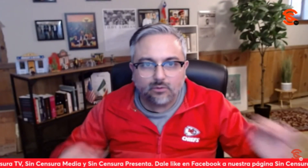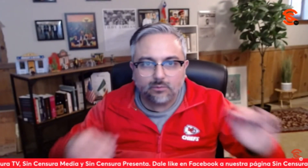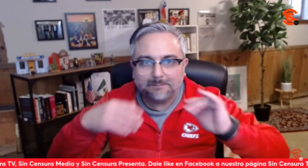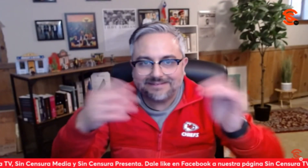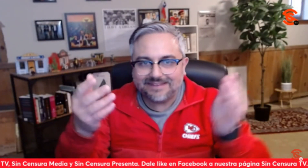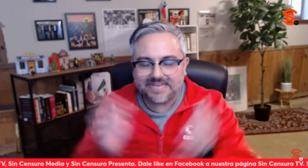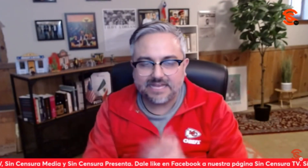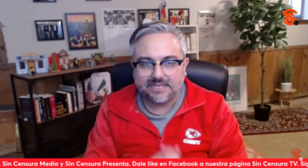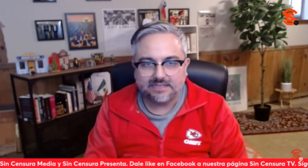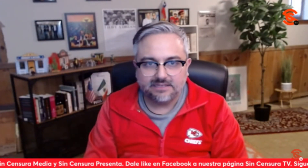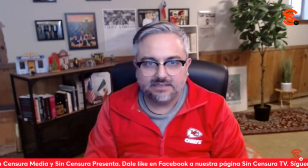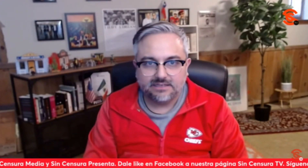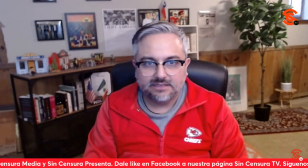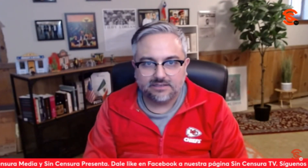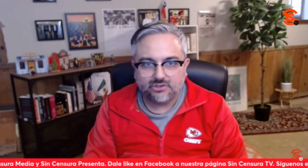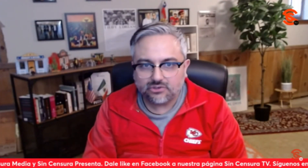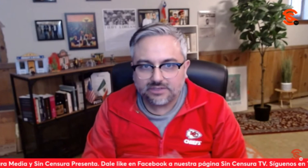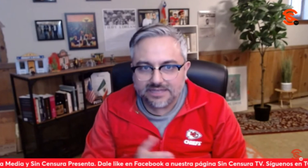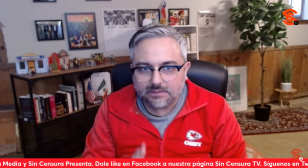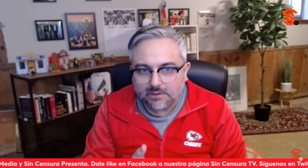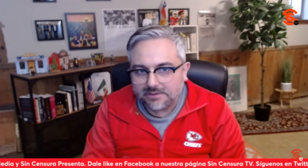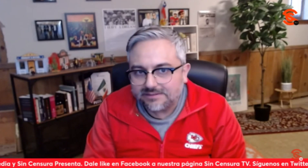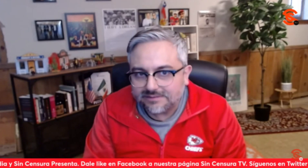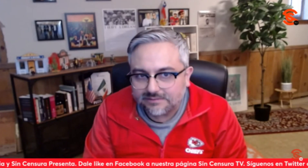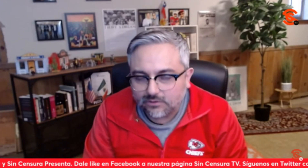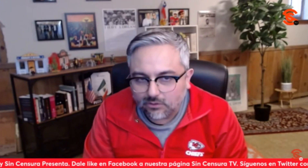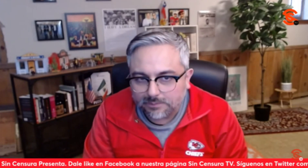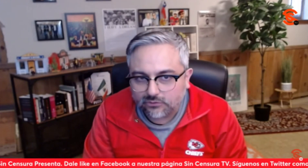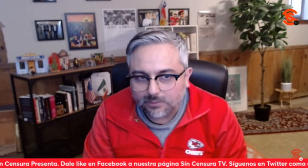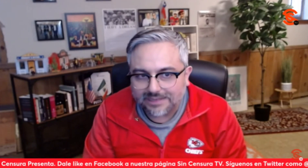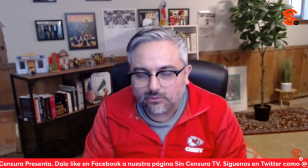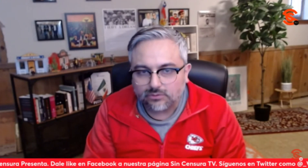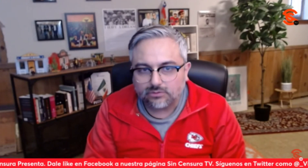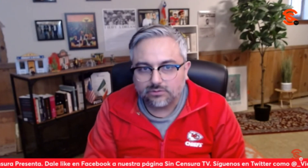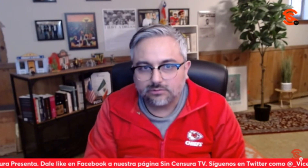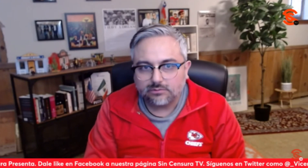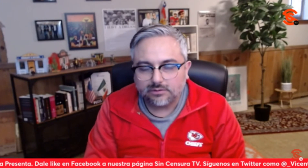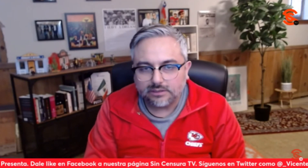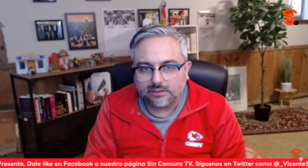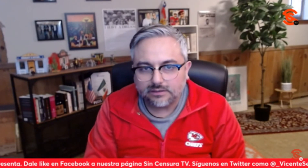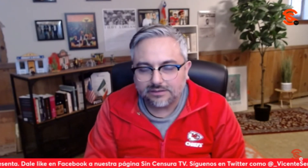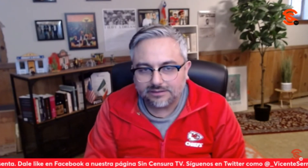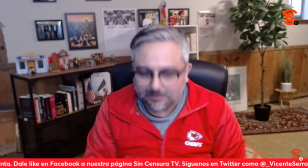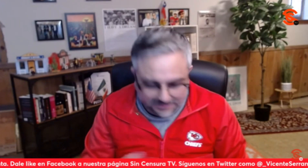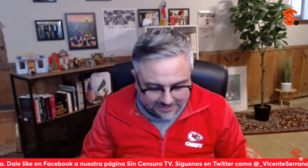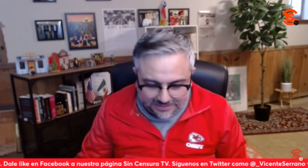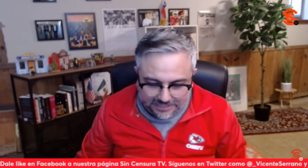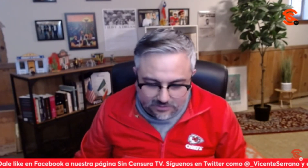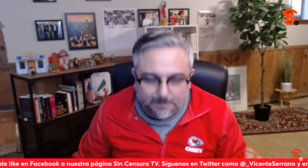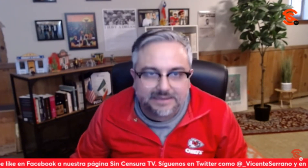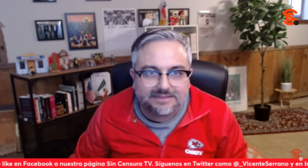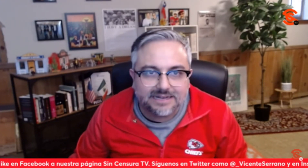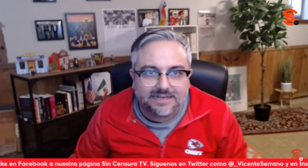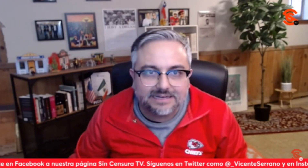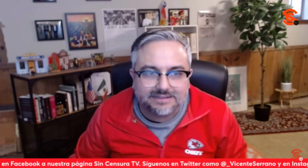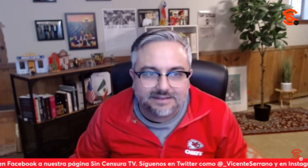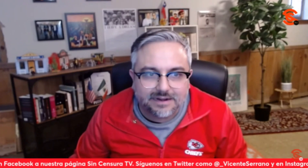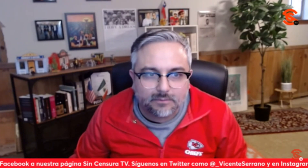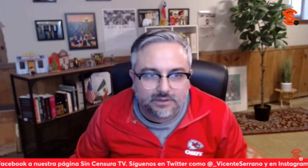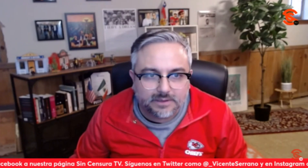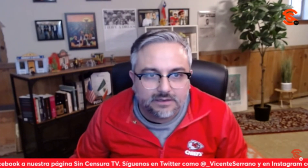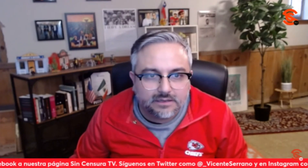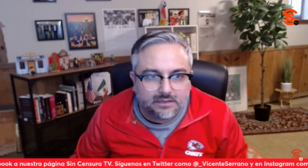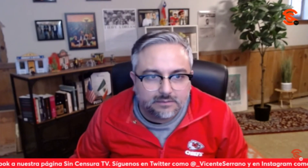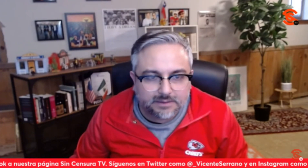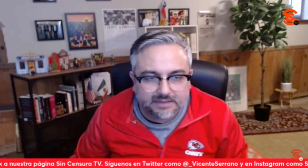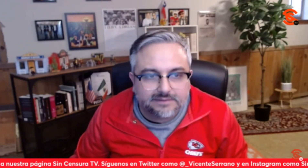y no van más allá. Yo creo que ahí debió haber insistido López Obrador. De verdad, hay una parte en la que le dice a